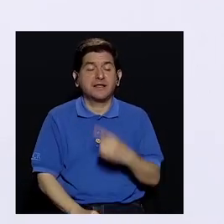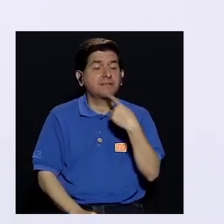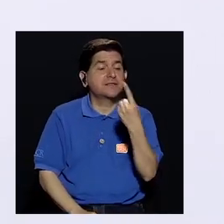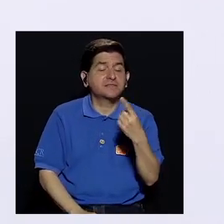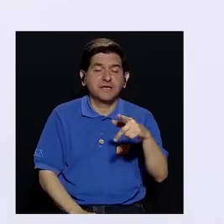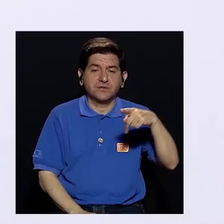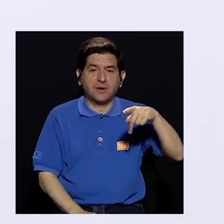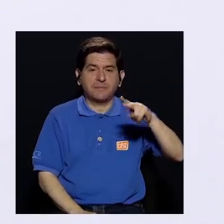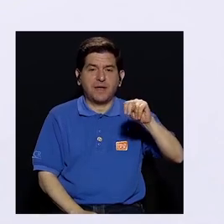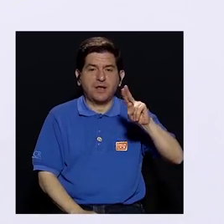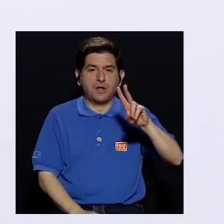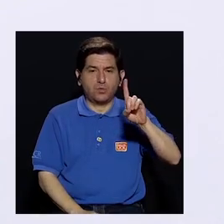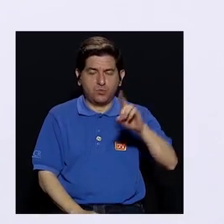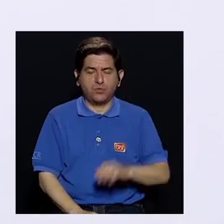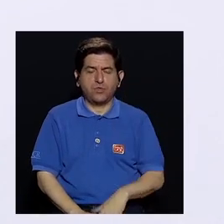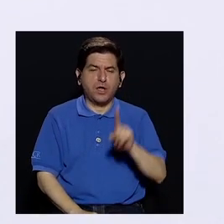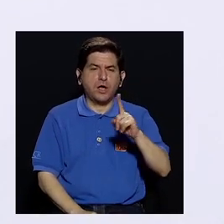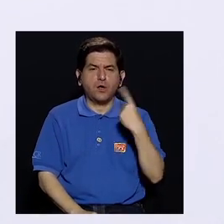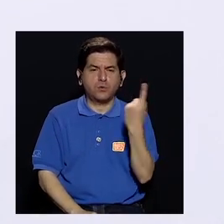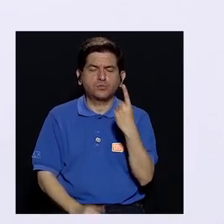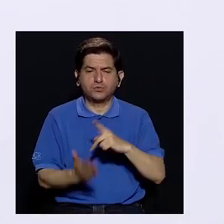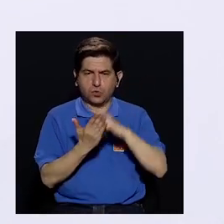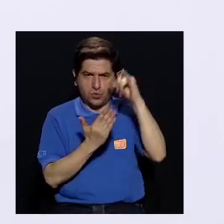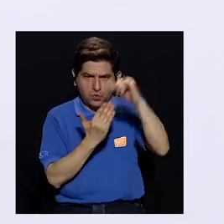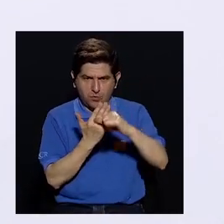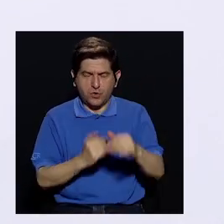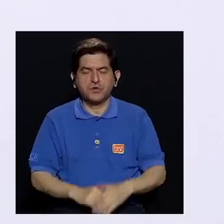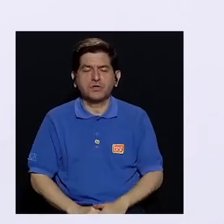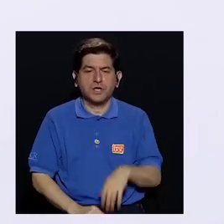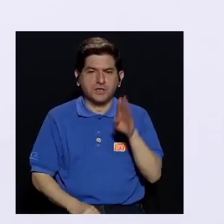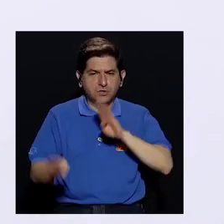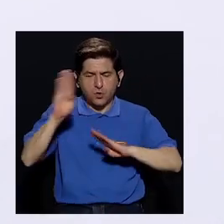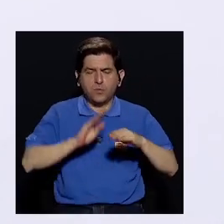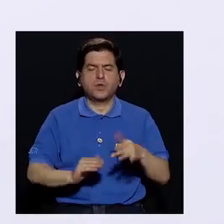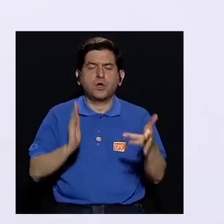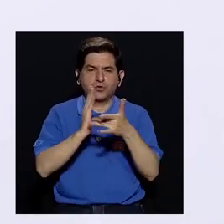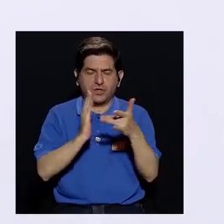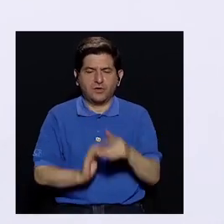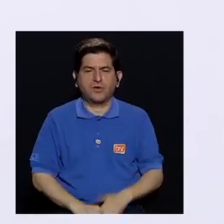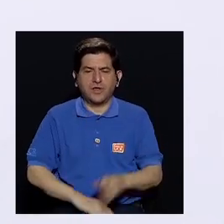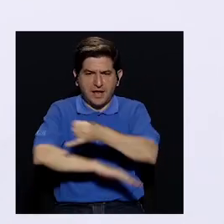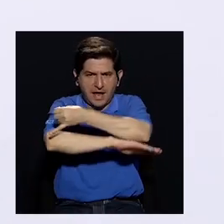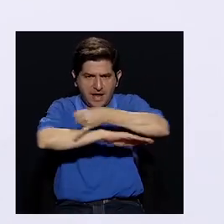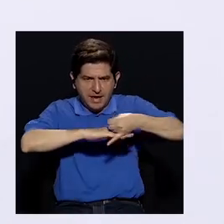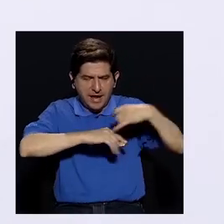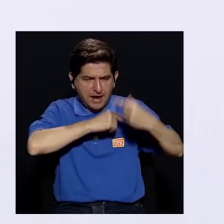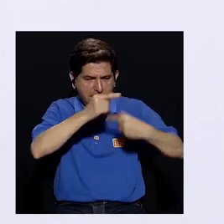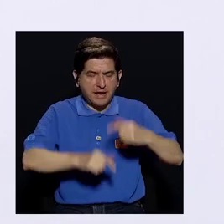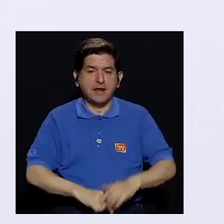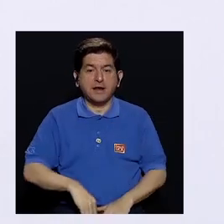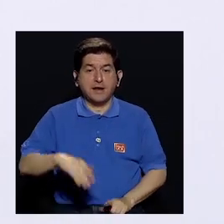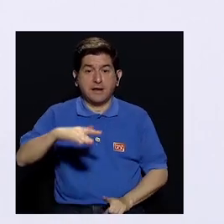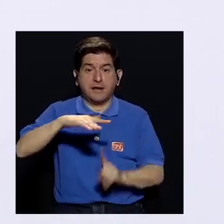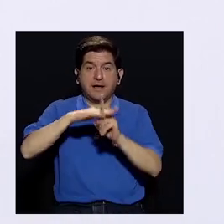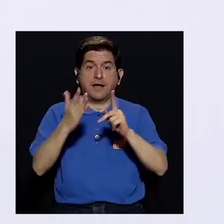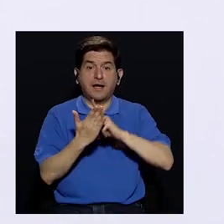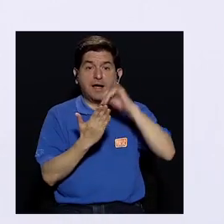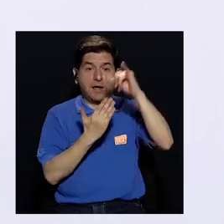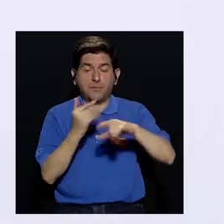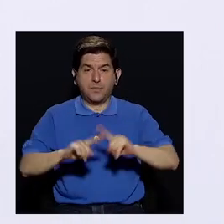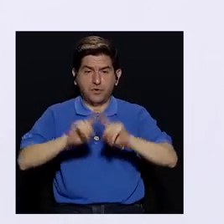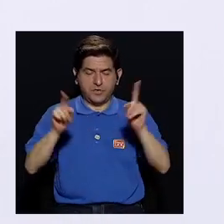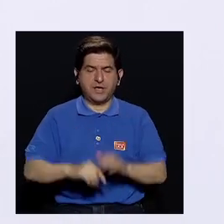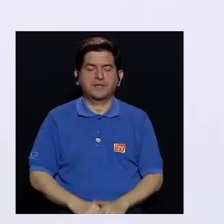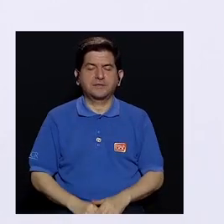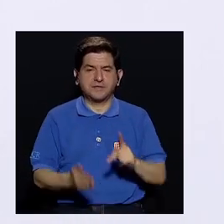otro programa que se dedicará específicamente a la biotecnología con la ingeniería genética y todo esto y apareció un programa diferente que